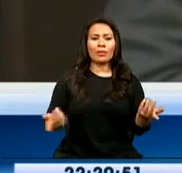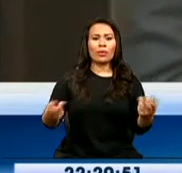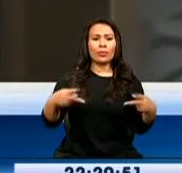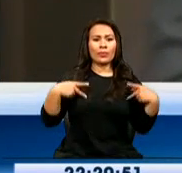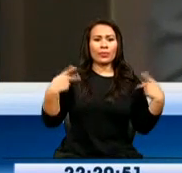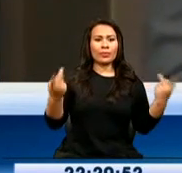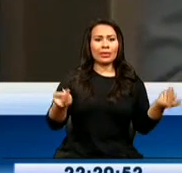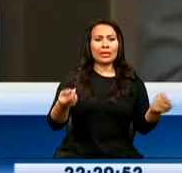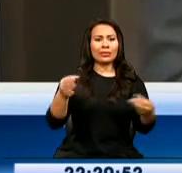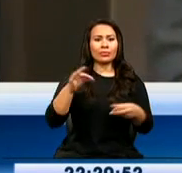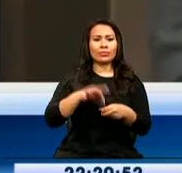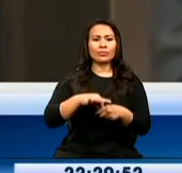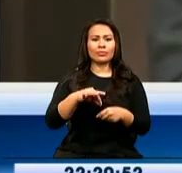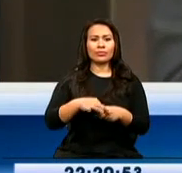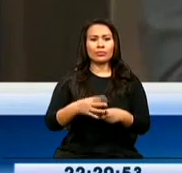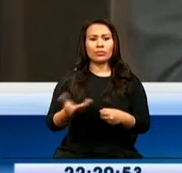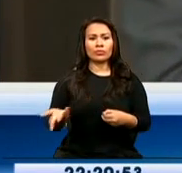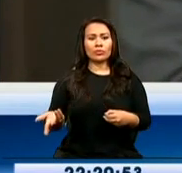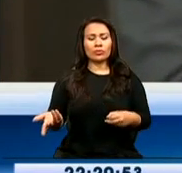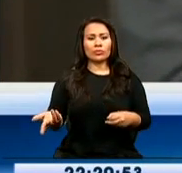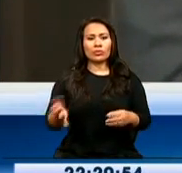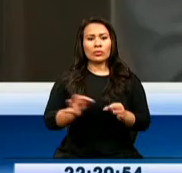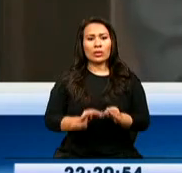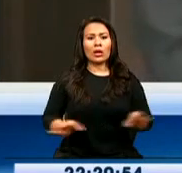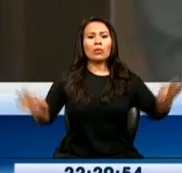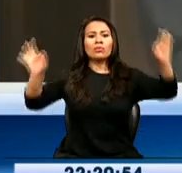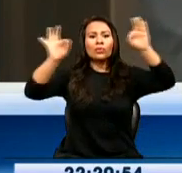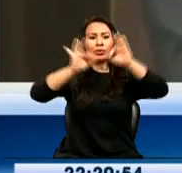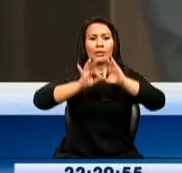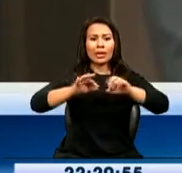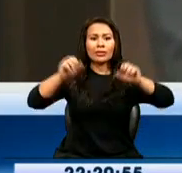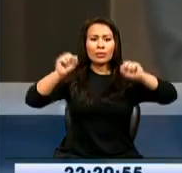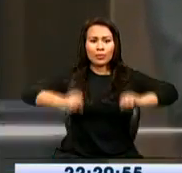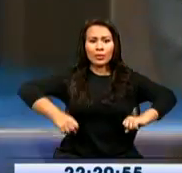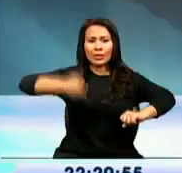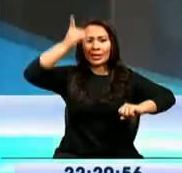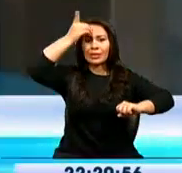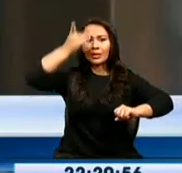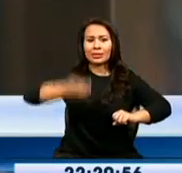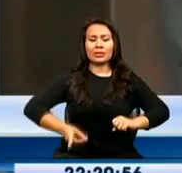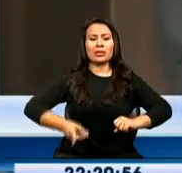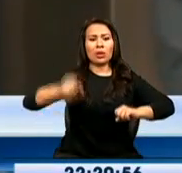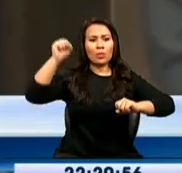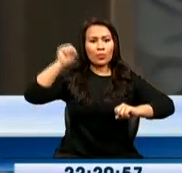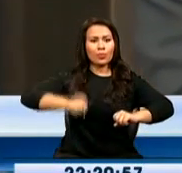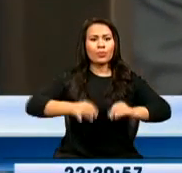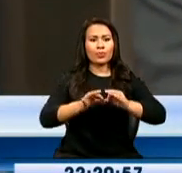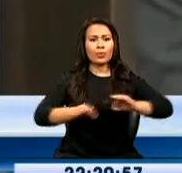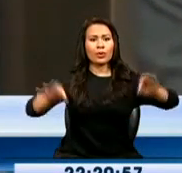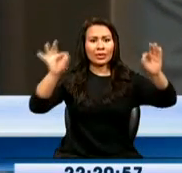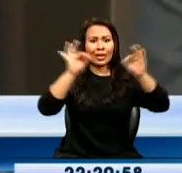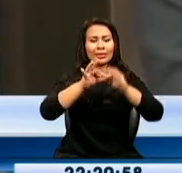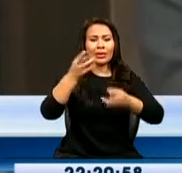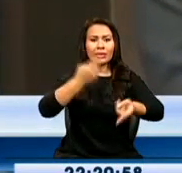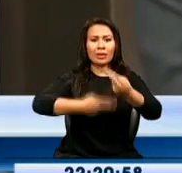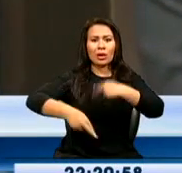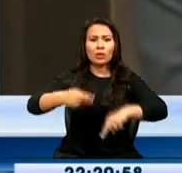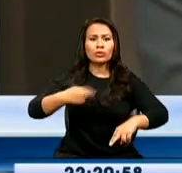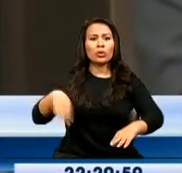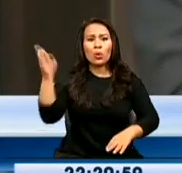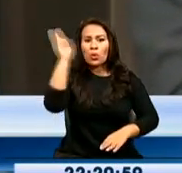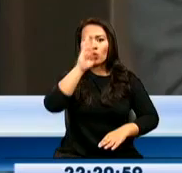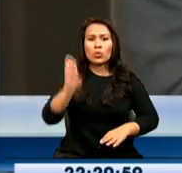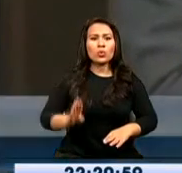pero me sentí cómodo porque era uno de sus potenciales beneficiarios, aunque mi intención, y mi allegado lo conoce, nunca fue presentarme